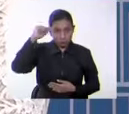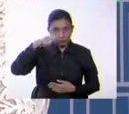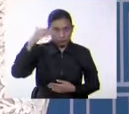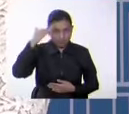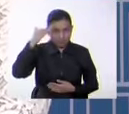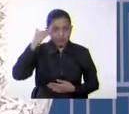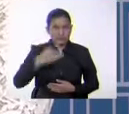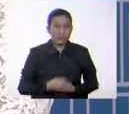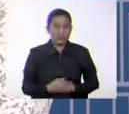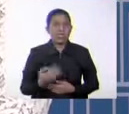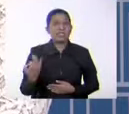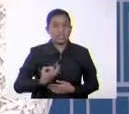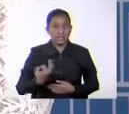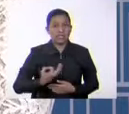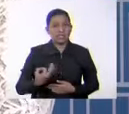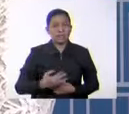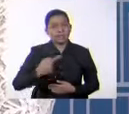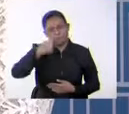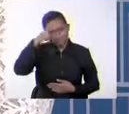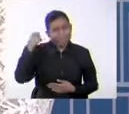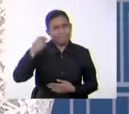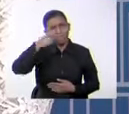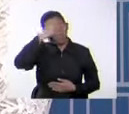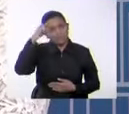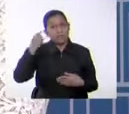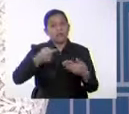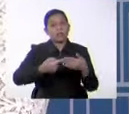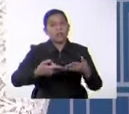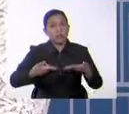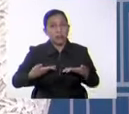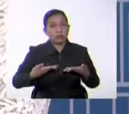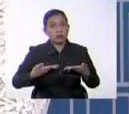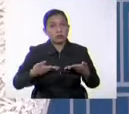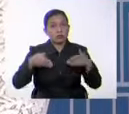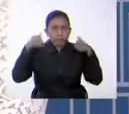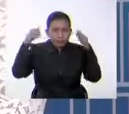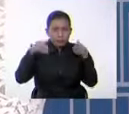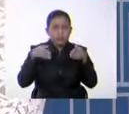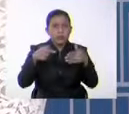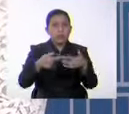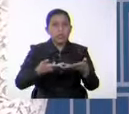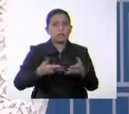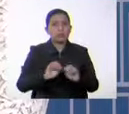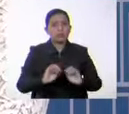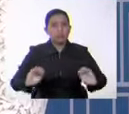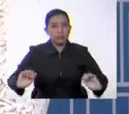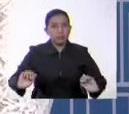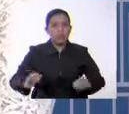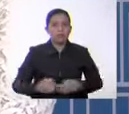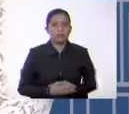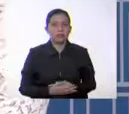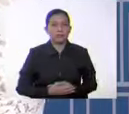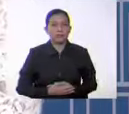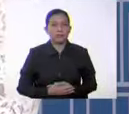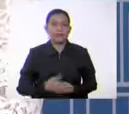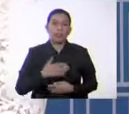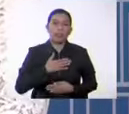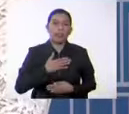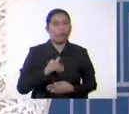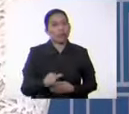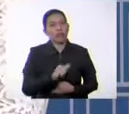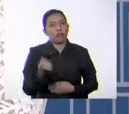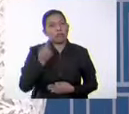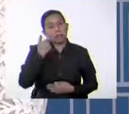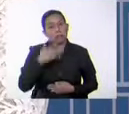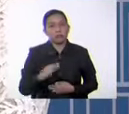ha sido necesario trabajar un derecho específico que son los derechos de la niñez. Tenemos otro como